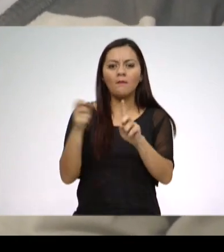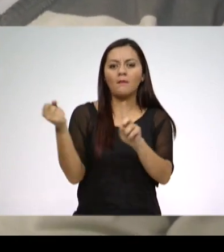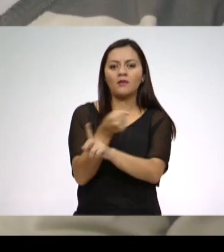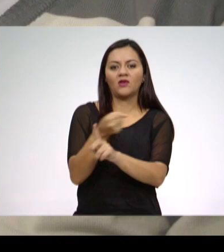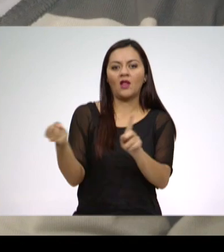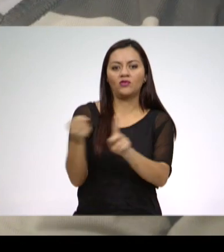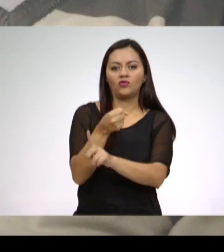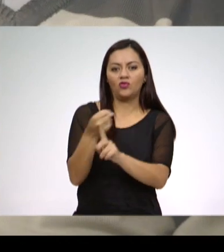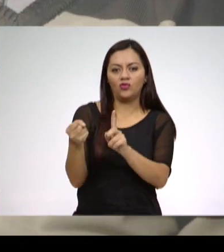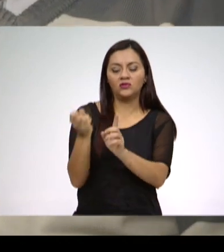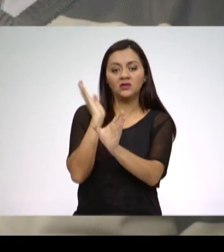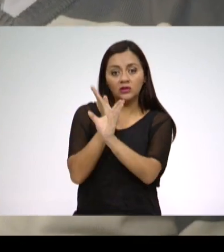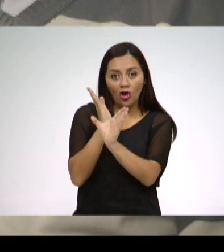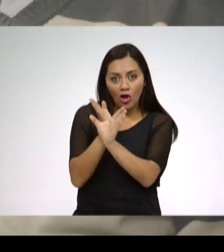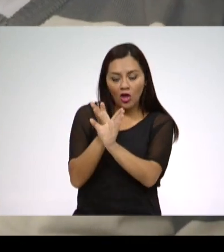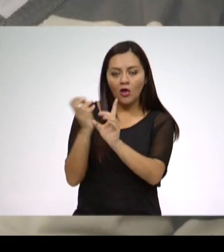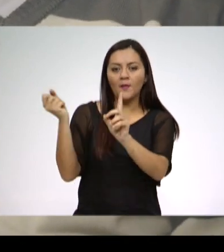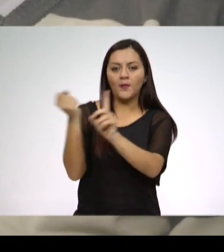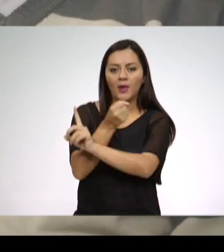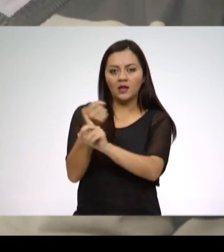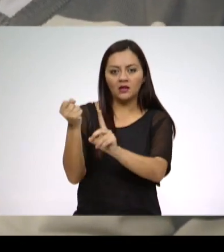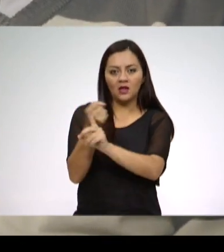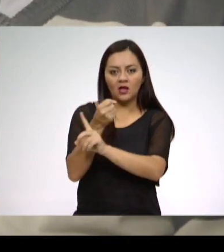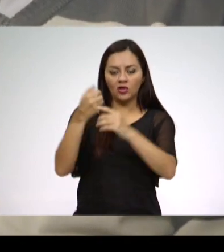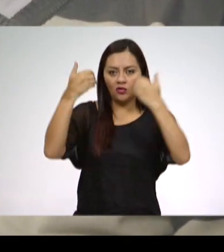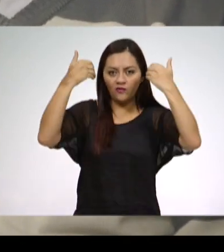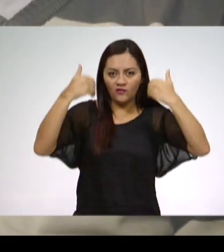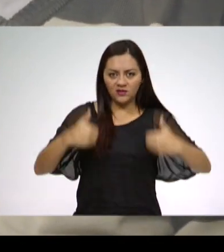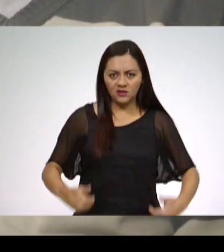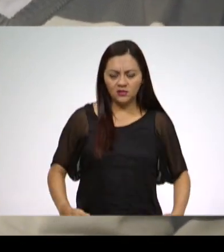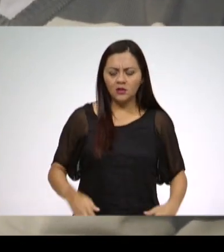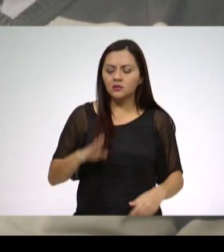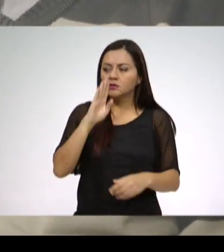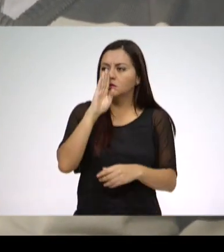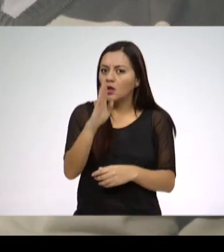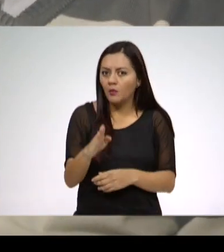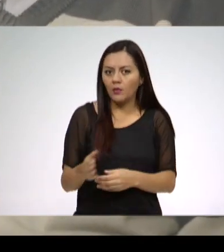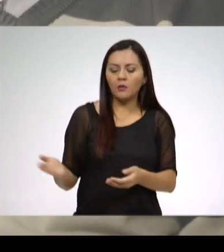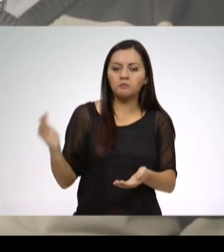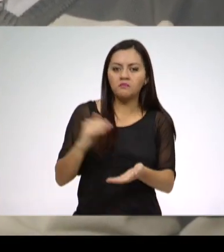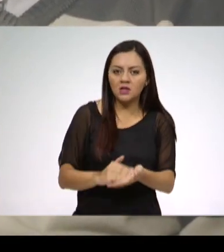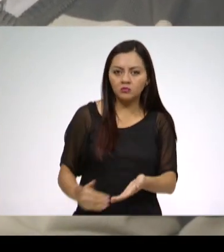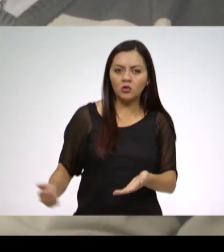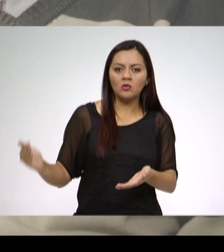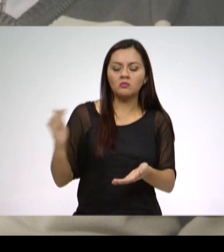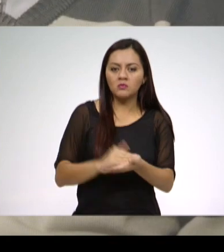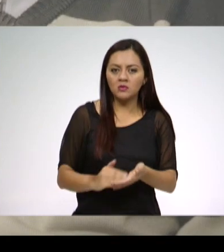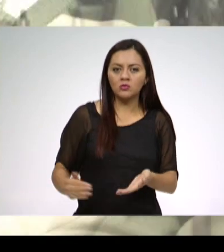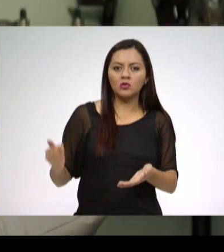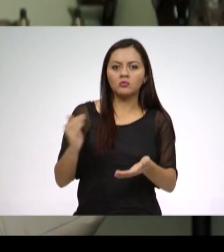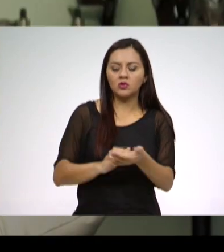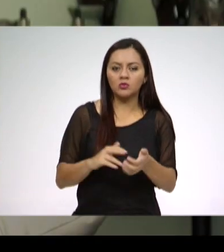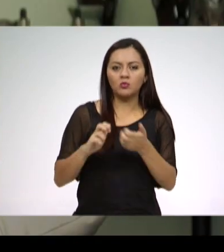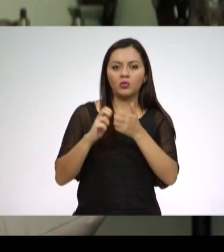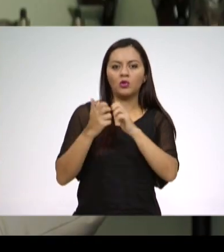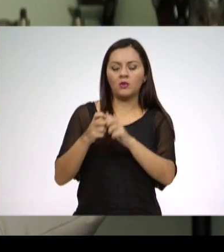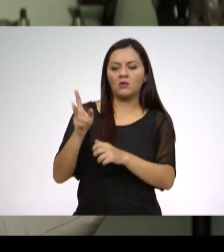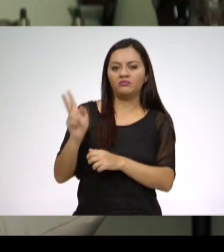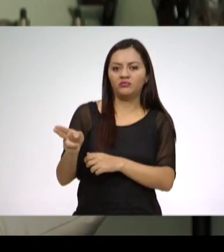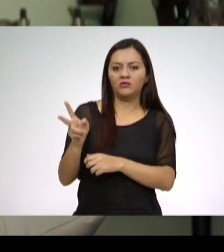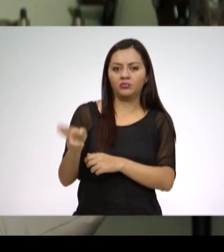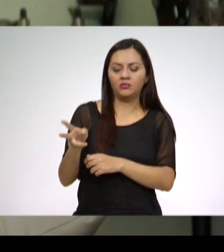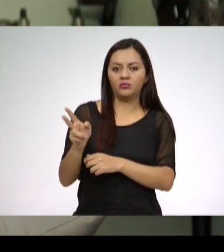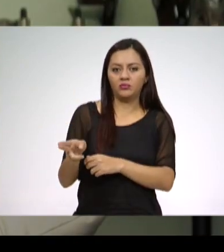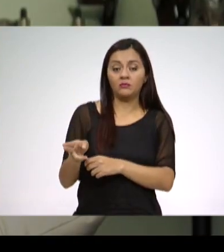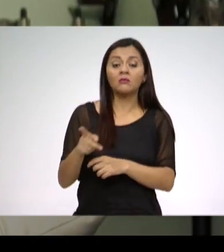maltrato físico, psicológico, que se da en forma repetitiva y en un momento determinado y en un lugar determinado. Esto incluso ha